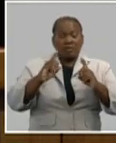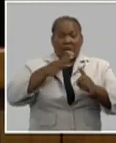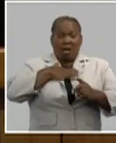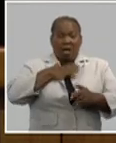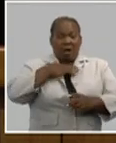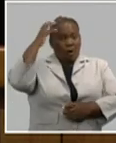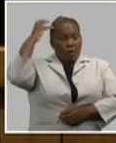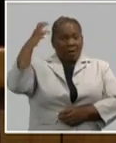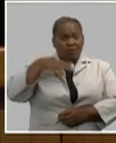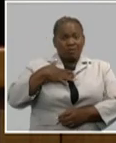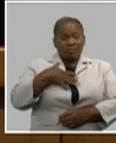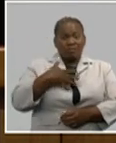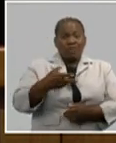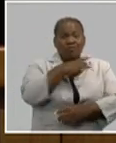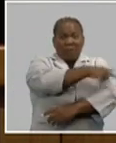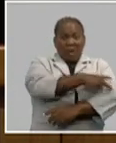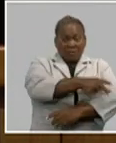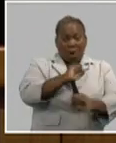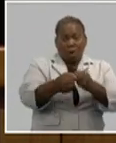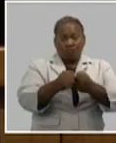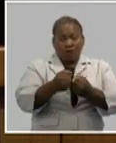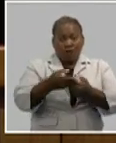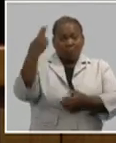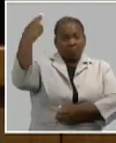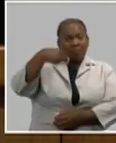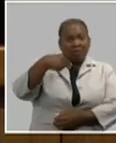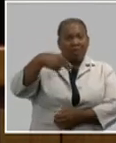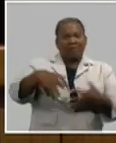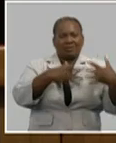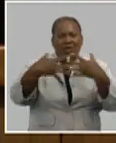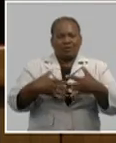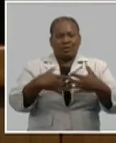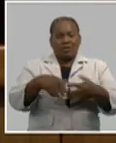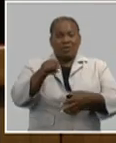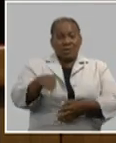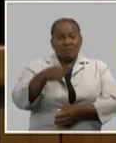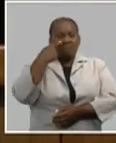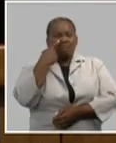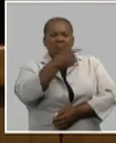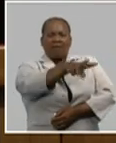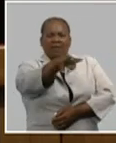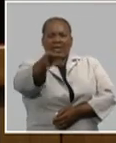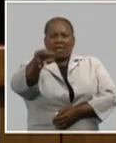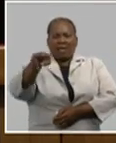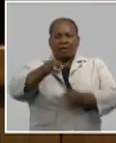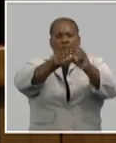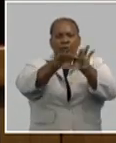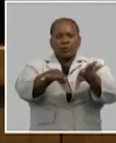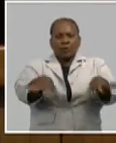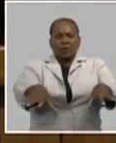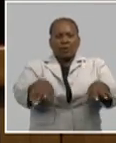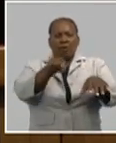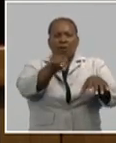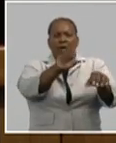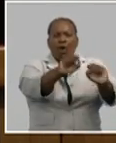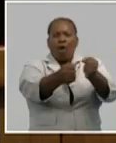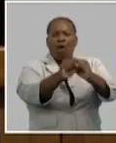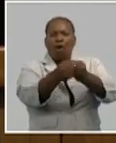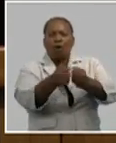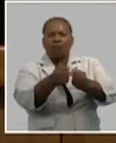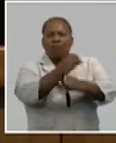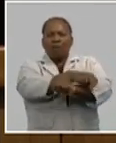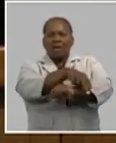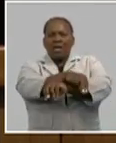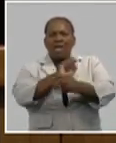gobiernos. Estas realidades se reafirman a medida que se ha extendido la globalización